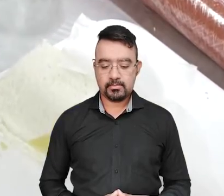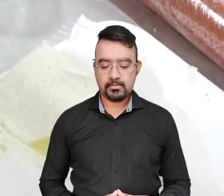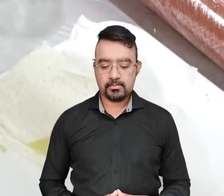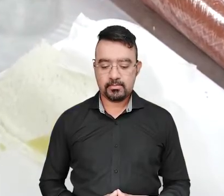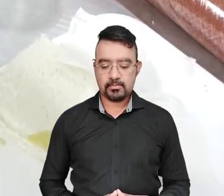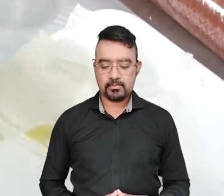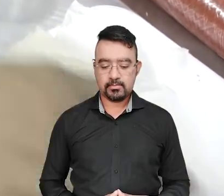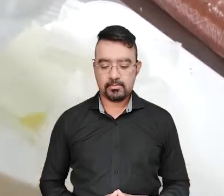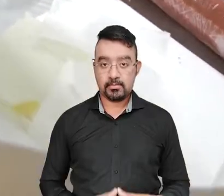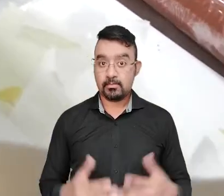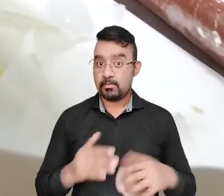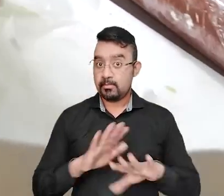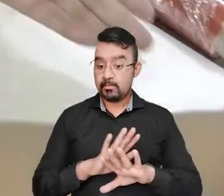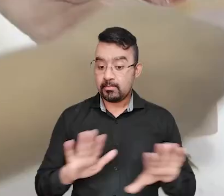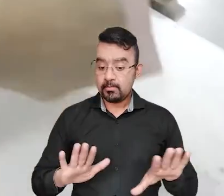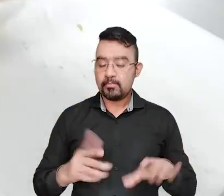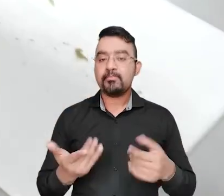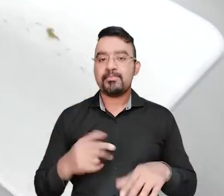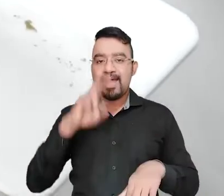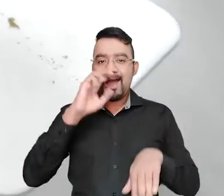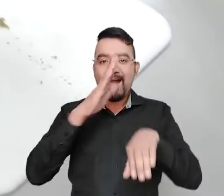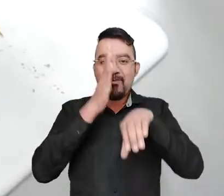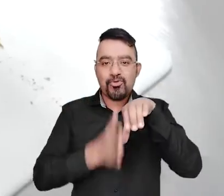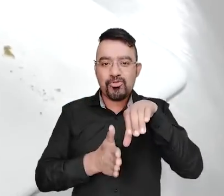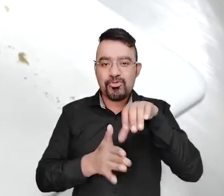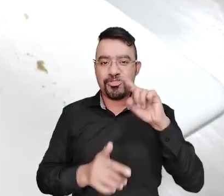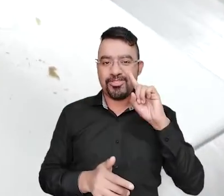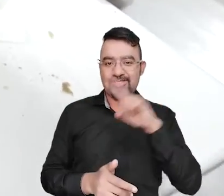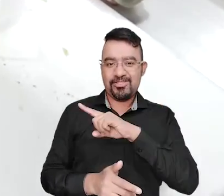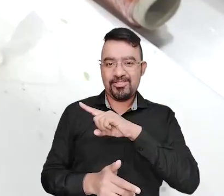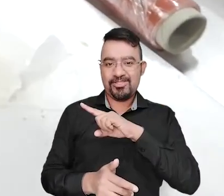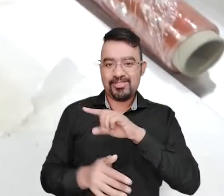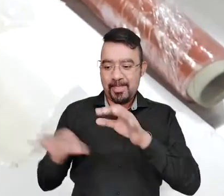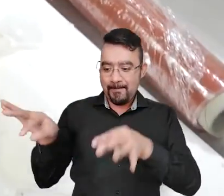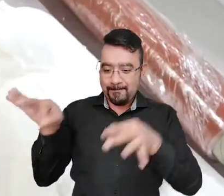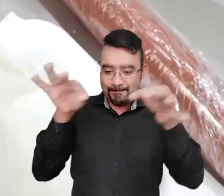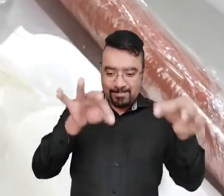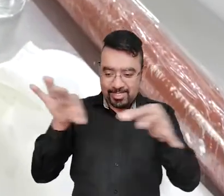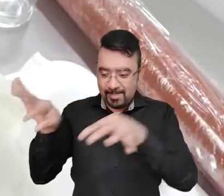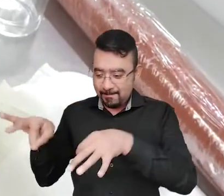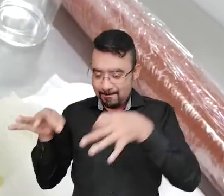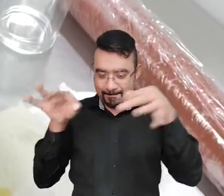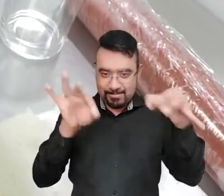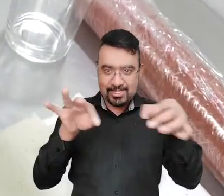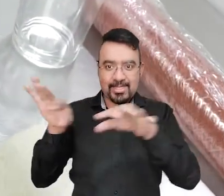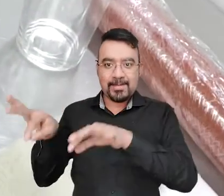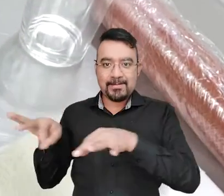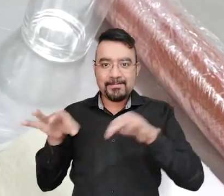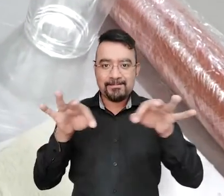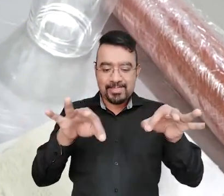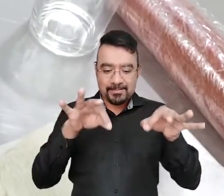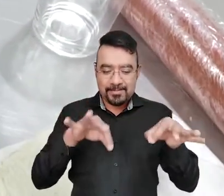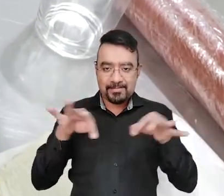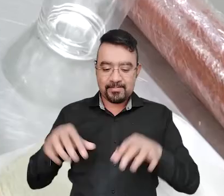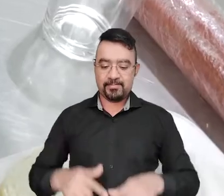Vamos a proceder a colocarle el jabón. Una clase de caramelo, los otros bordos que